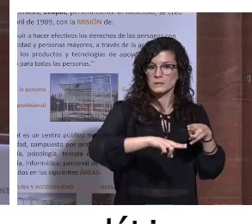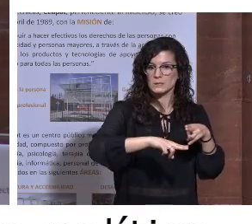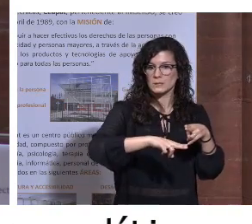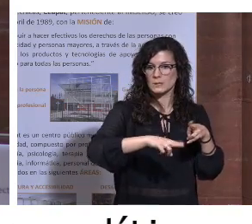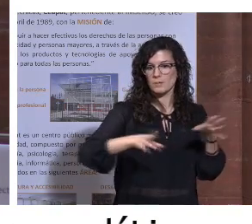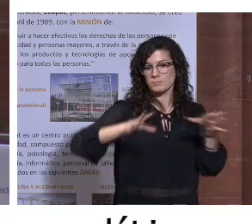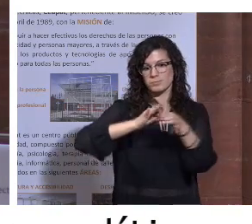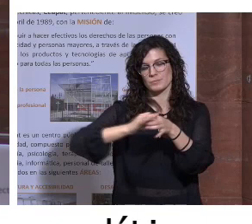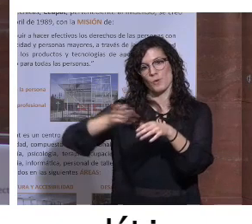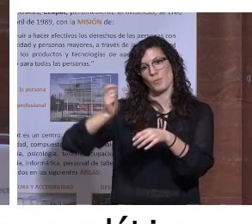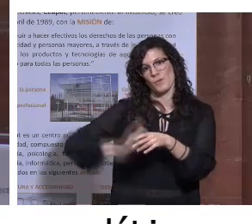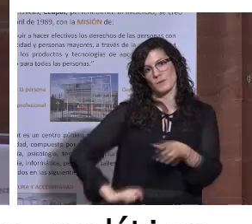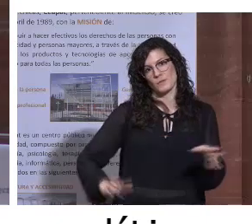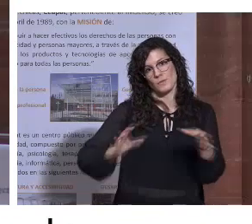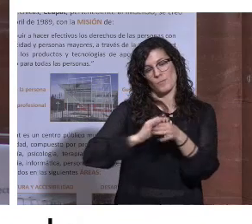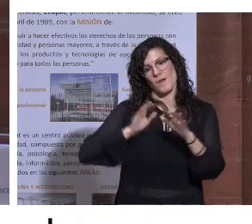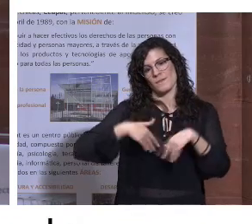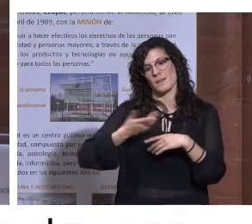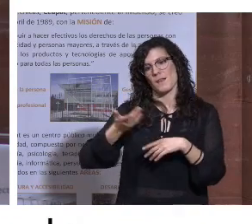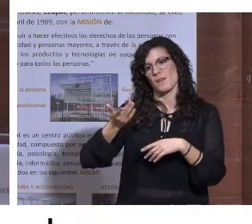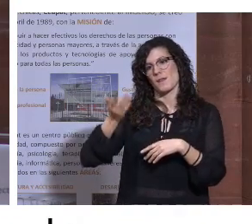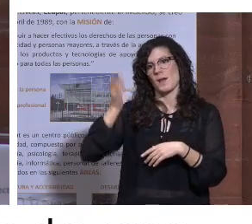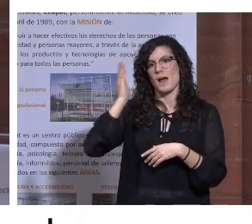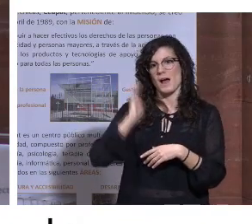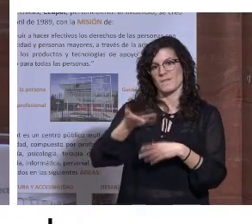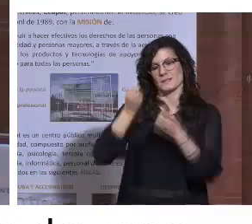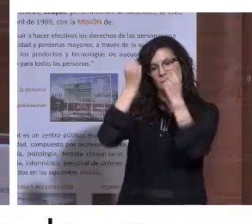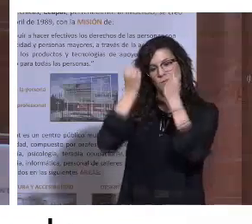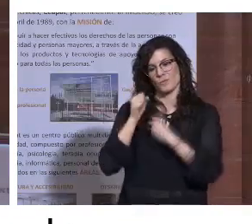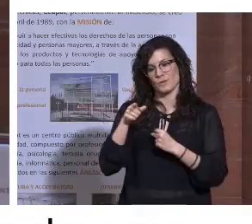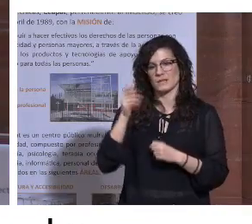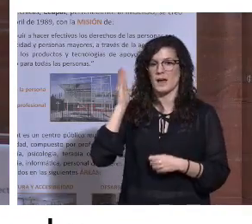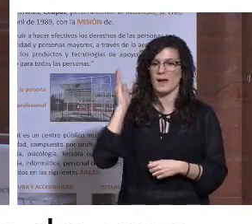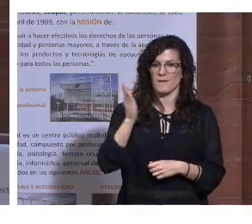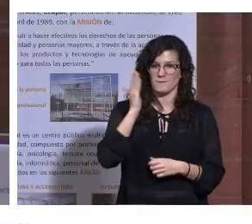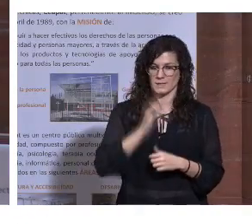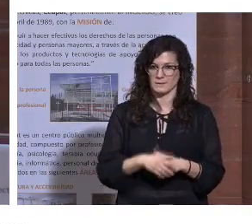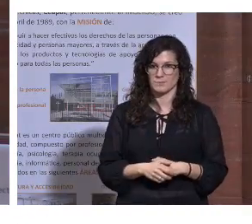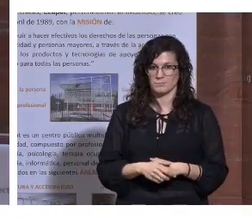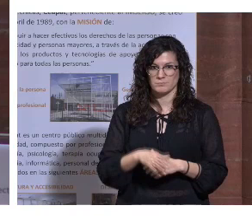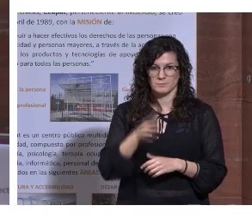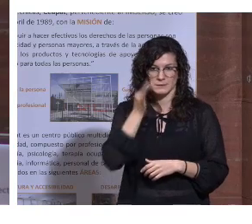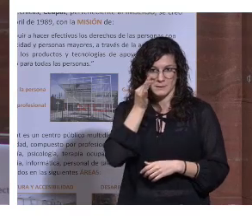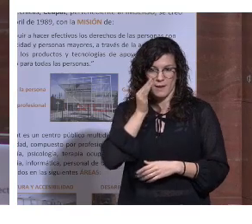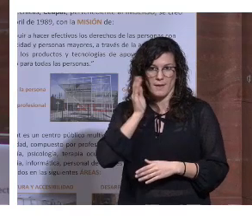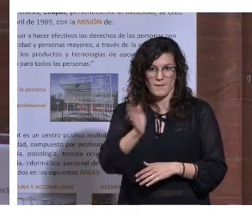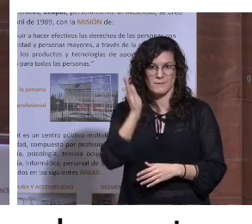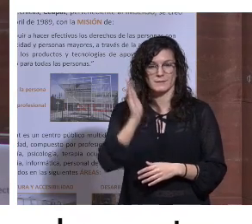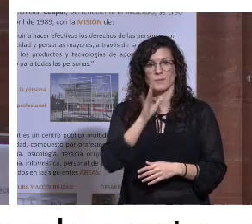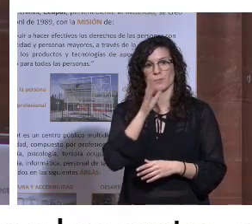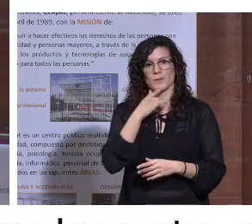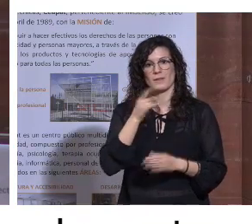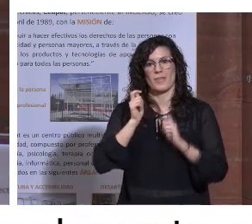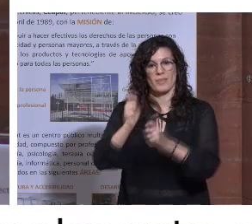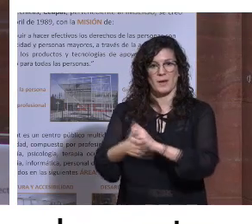una profesión, está perjudicando a esa institución y está perjudicando realmente a esa profesión, porque la está